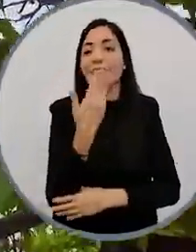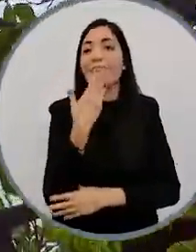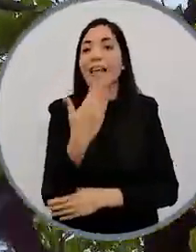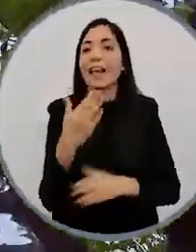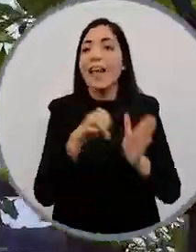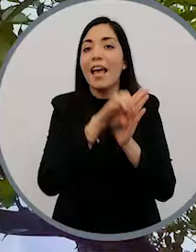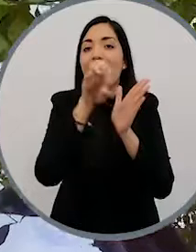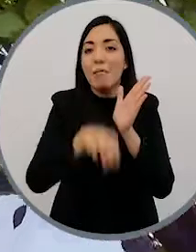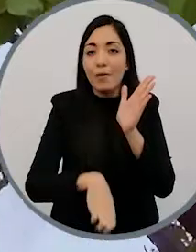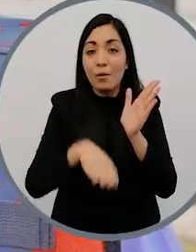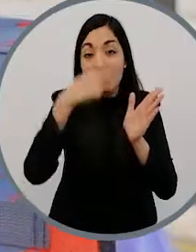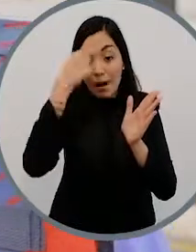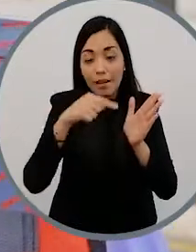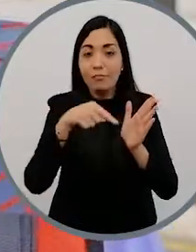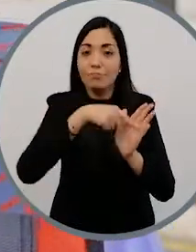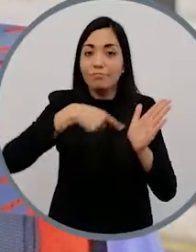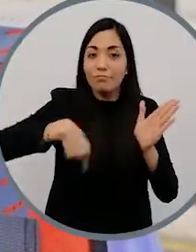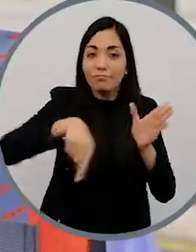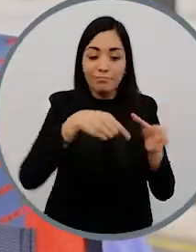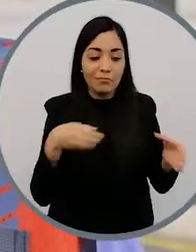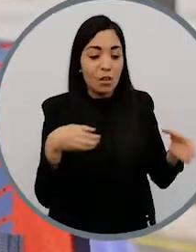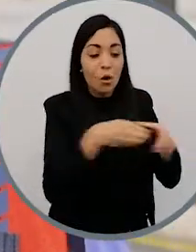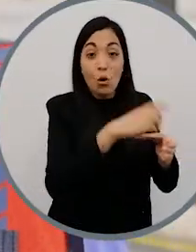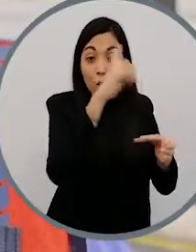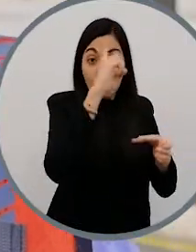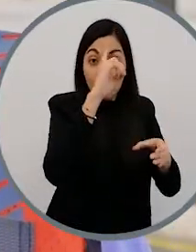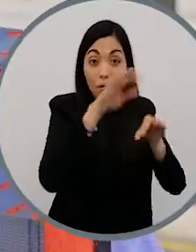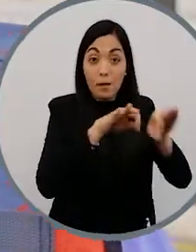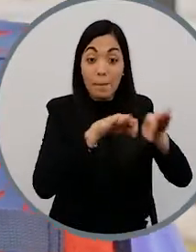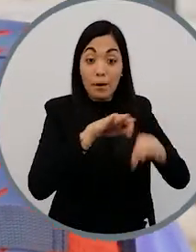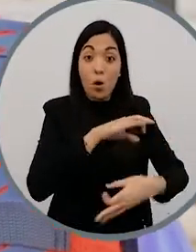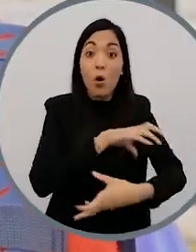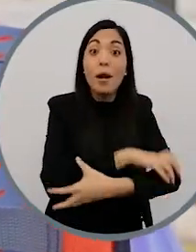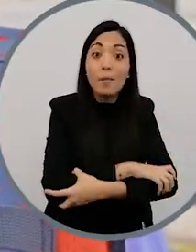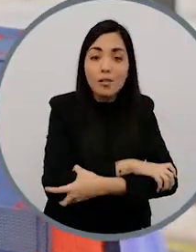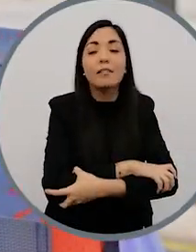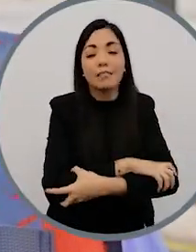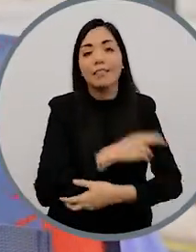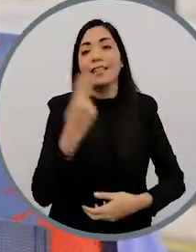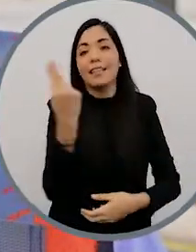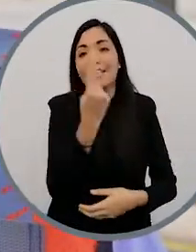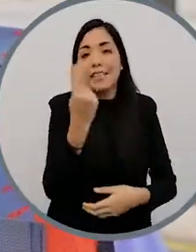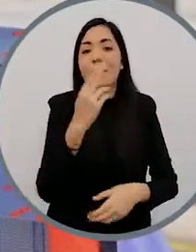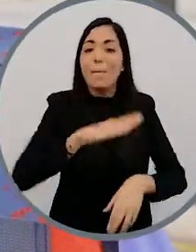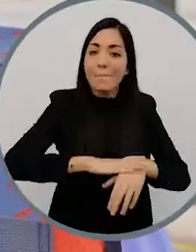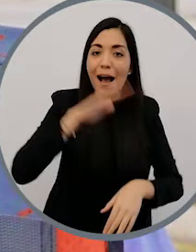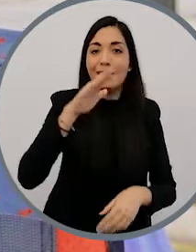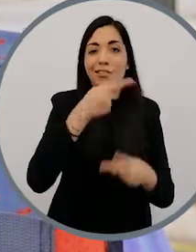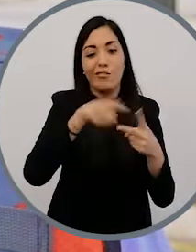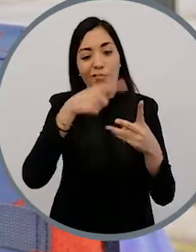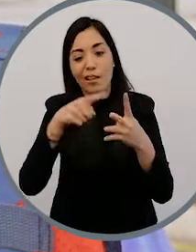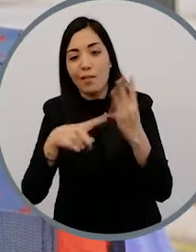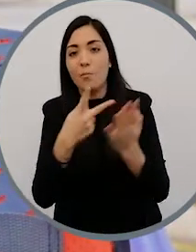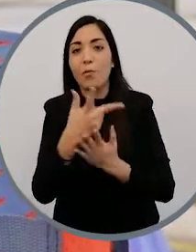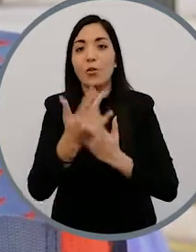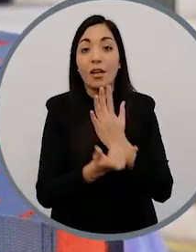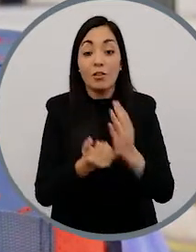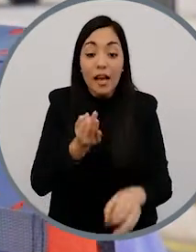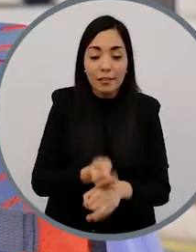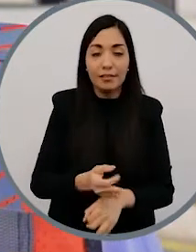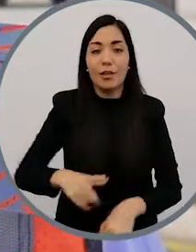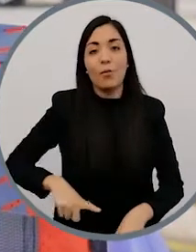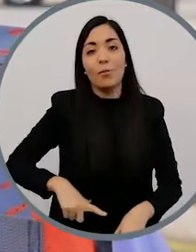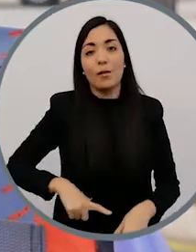árboles en esta obra, así es que es un buen ejemplo y estoy seguro que nos va a dar pie a que el Consejo Social de Colaboración pues siga